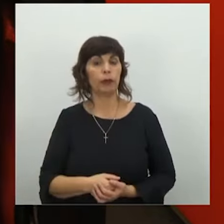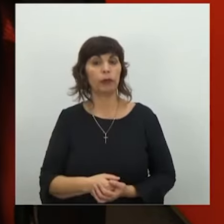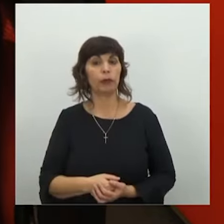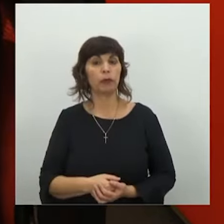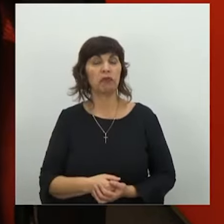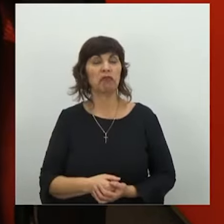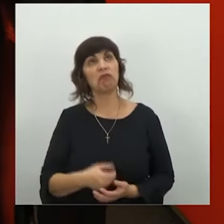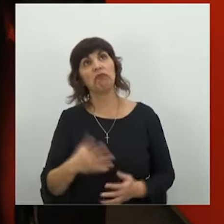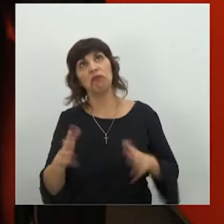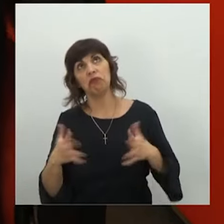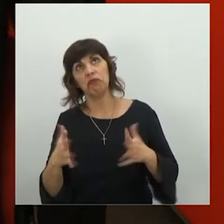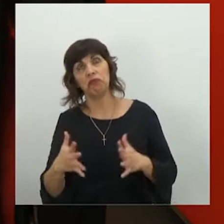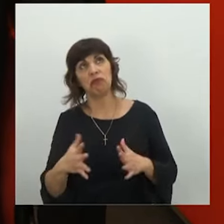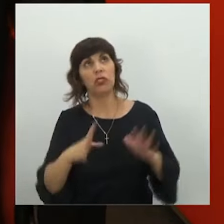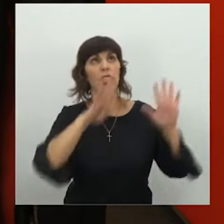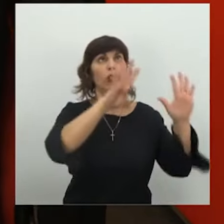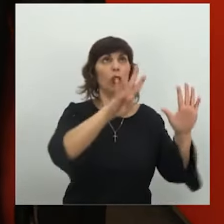el